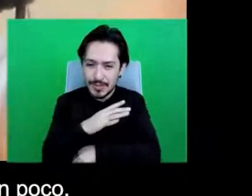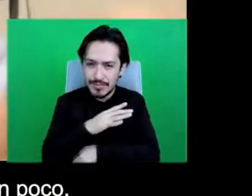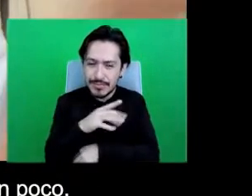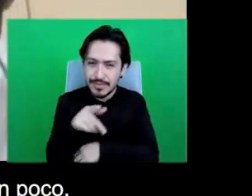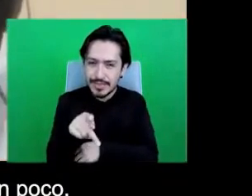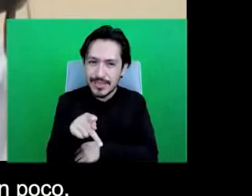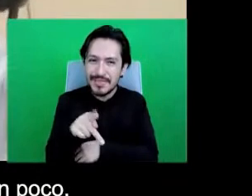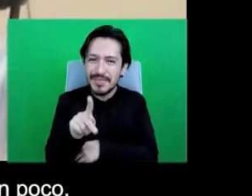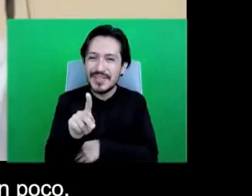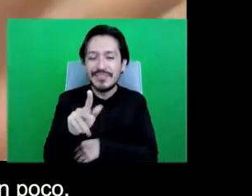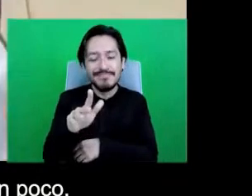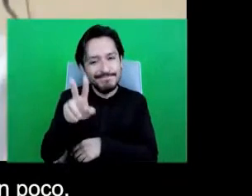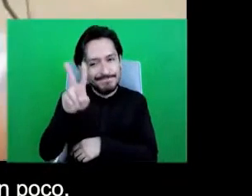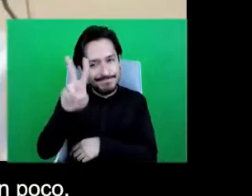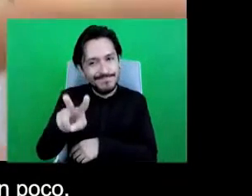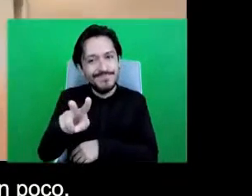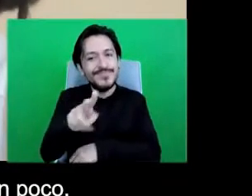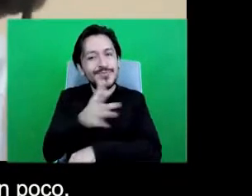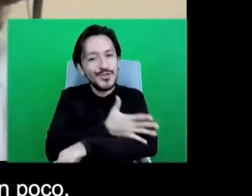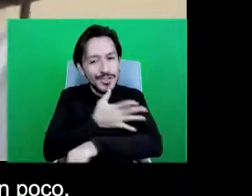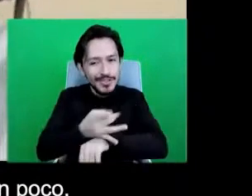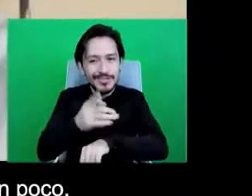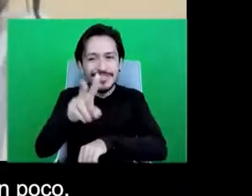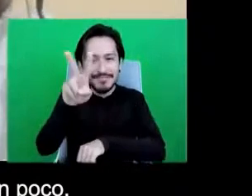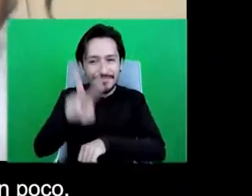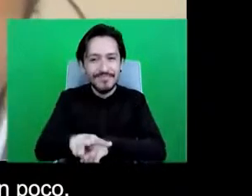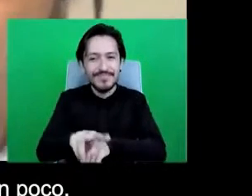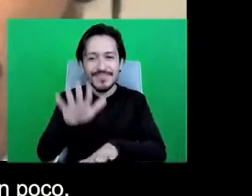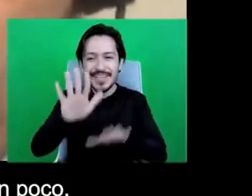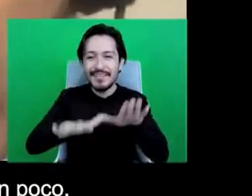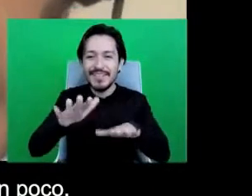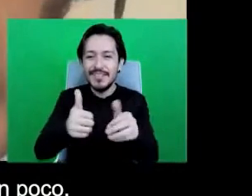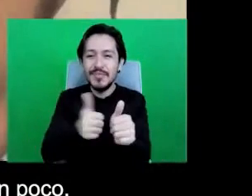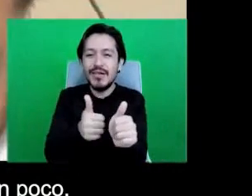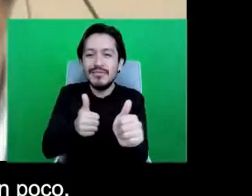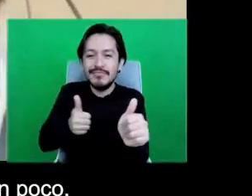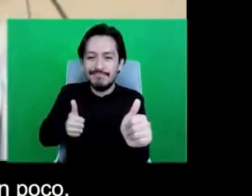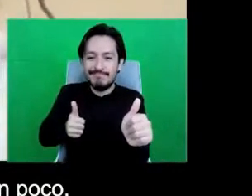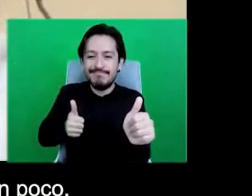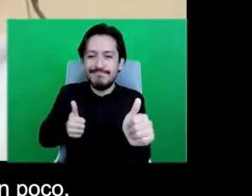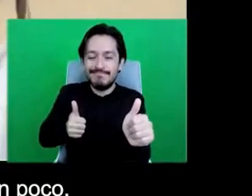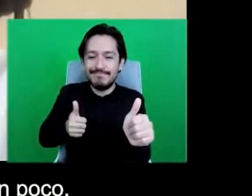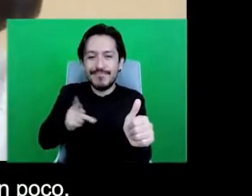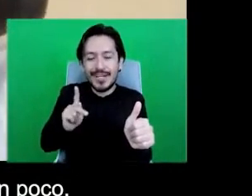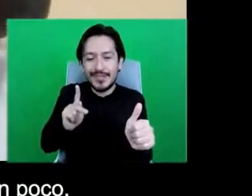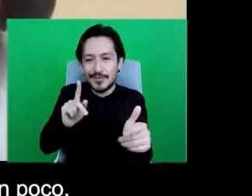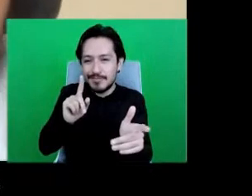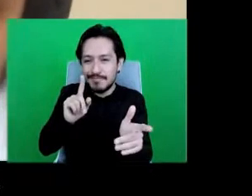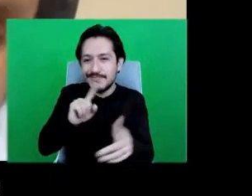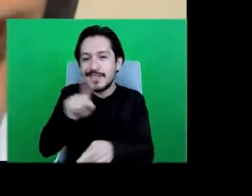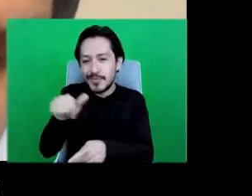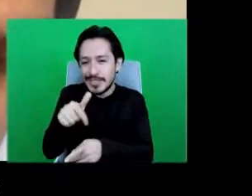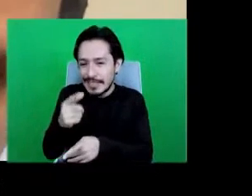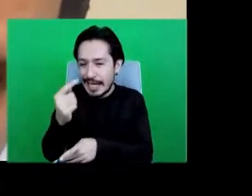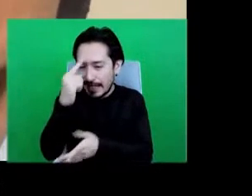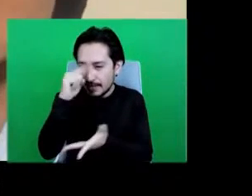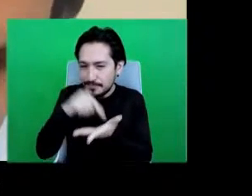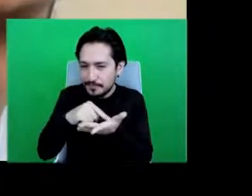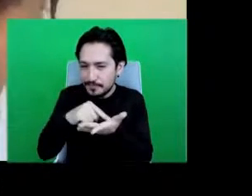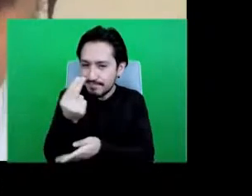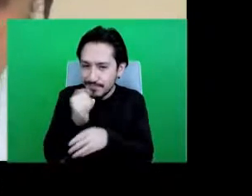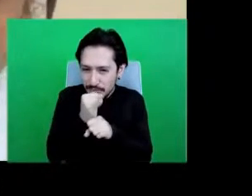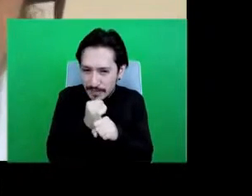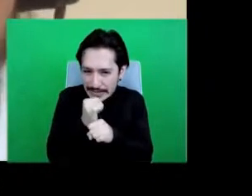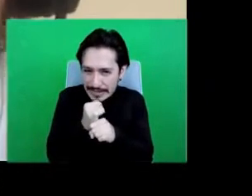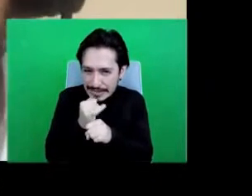atrasaba un poco pero pues yo creo que es cuestión de investigación de tecnología. Y creo